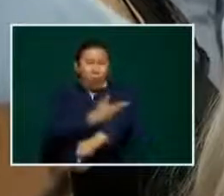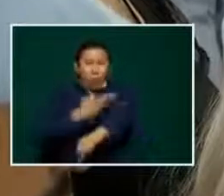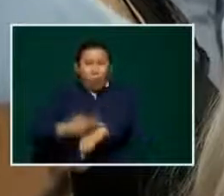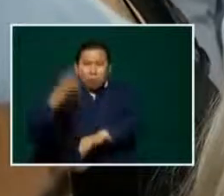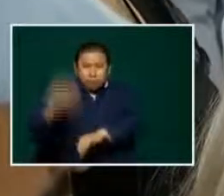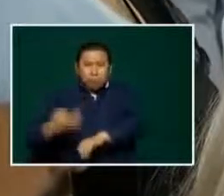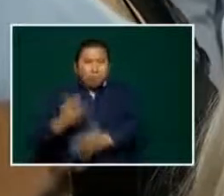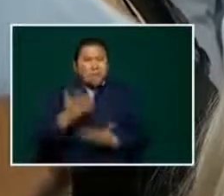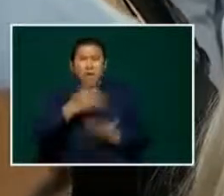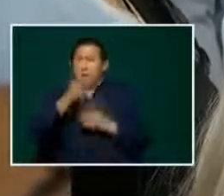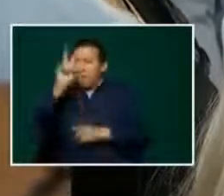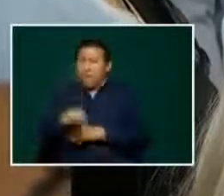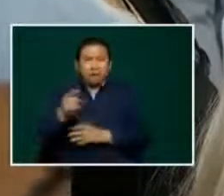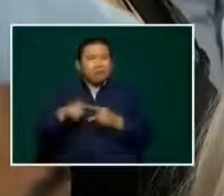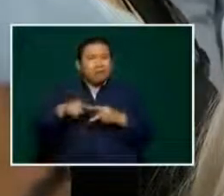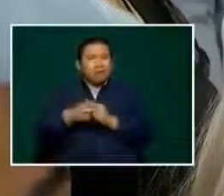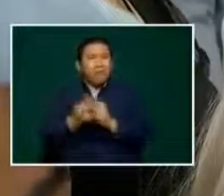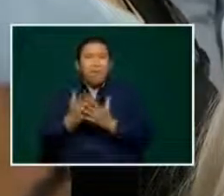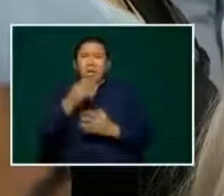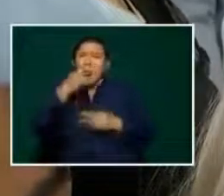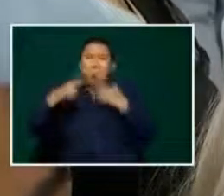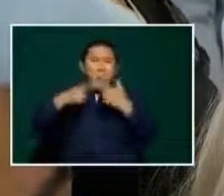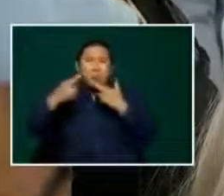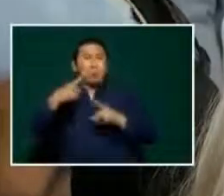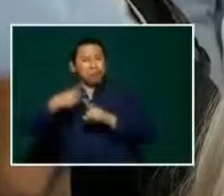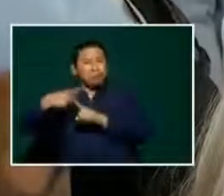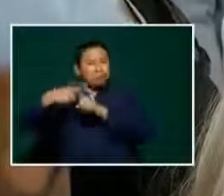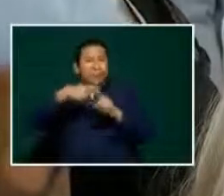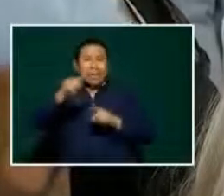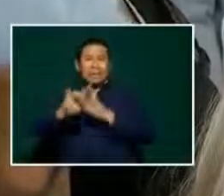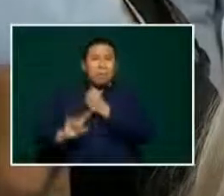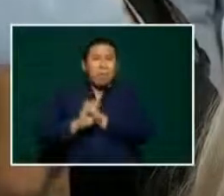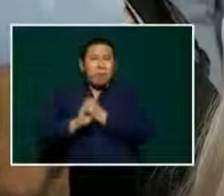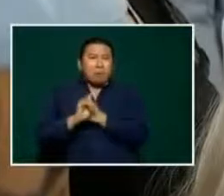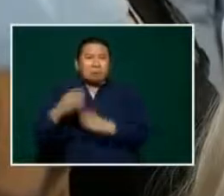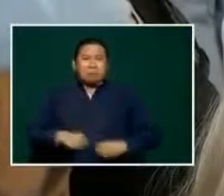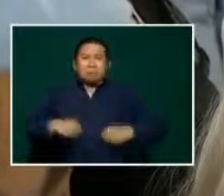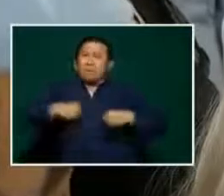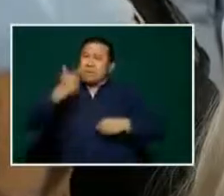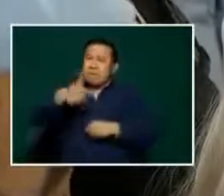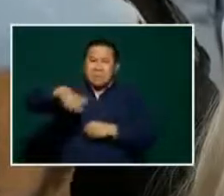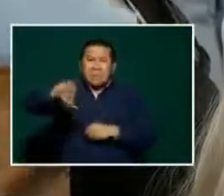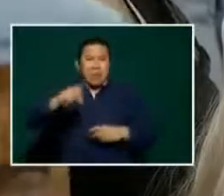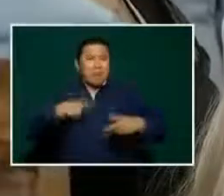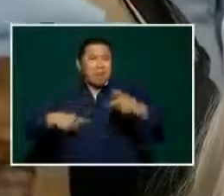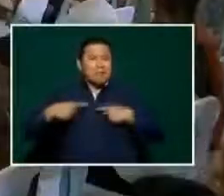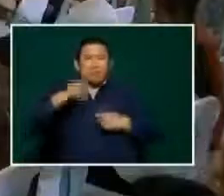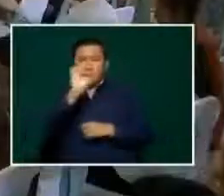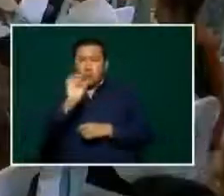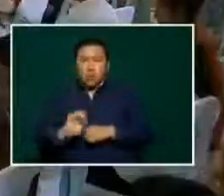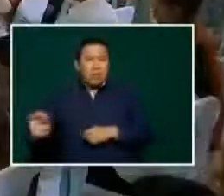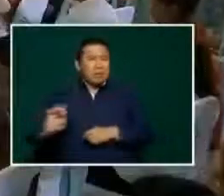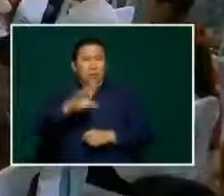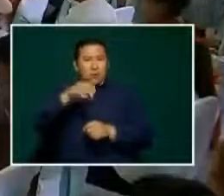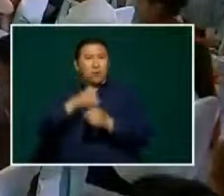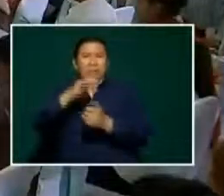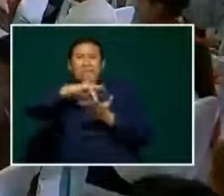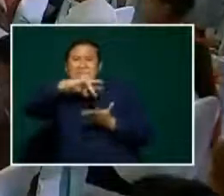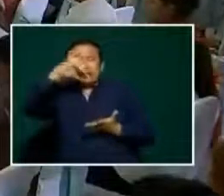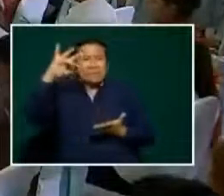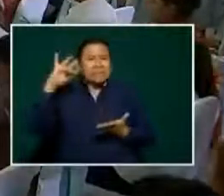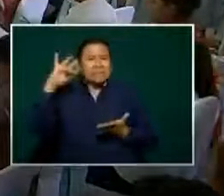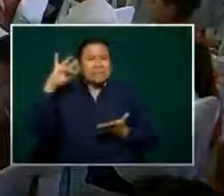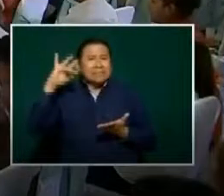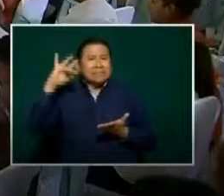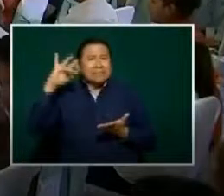verdad se va a poder empezar a dar soluciones a esta situación que estamos viviendo en quintana roo en el sureste en general se lo agradezco y